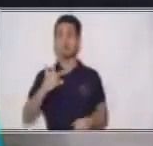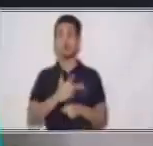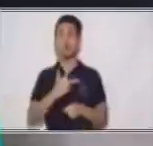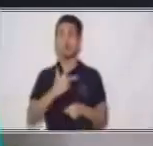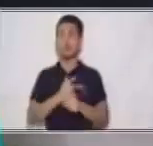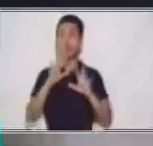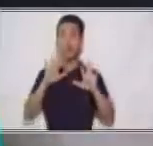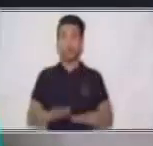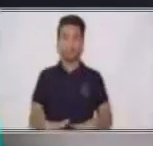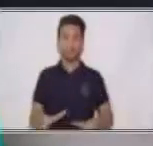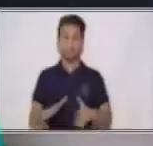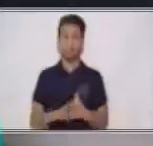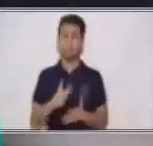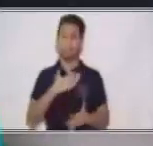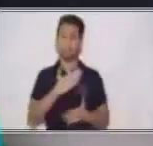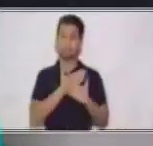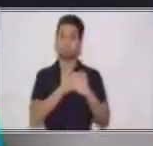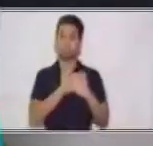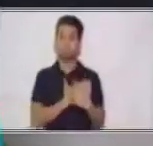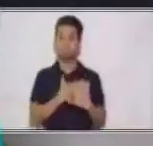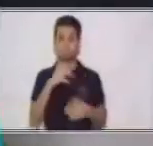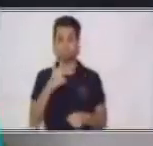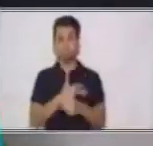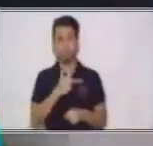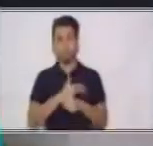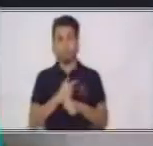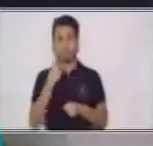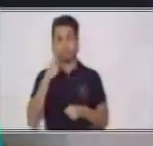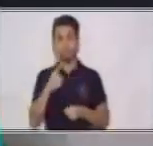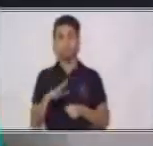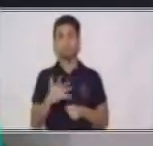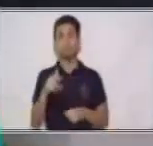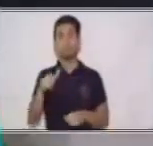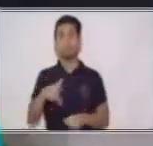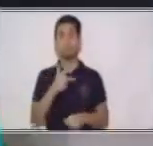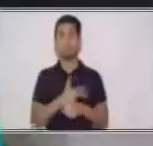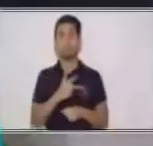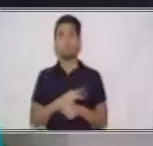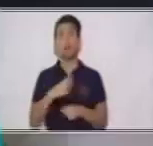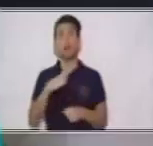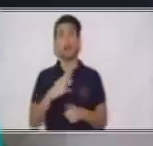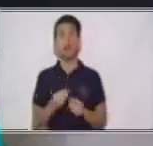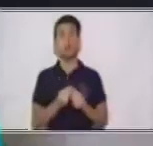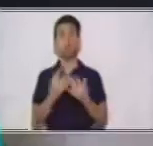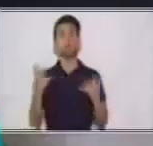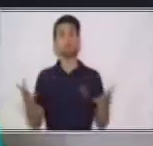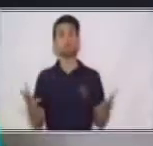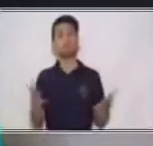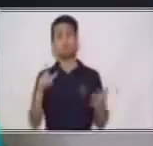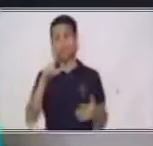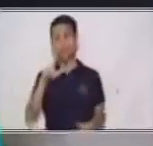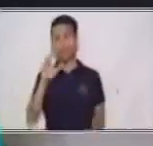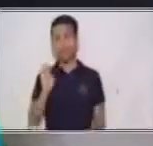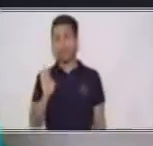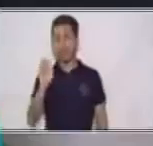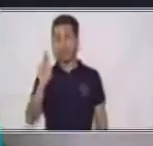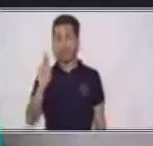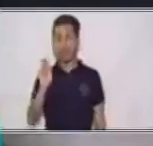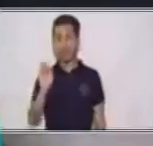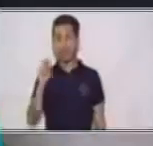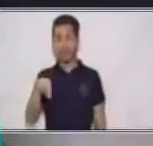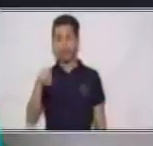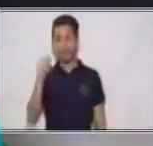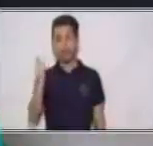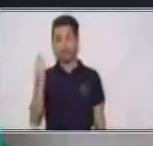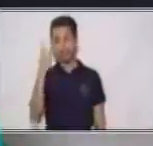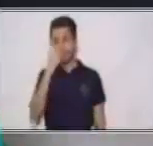Guatemala, de nuestra querida Guatemala. Y como podemos ver, en Guatemala existen muchas leyendas, muchas historias, muchos